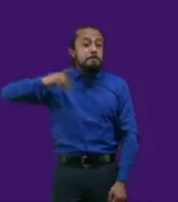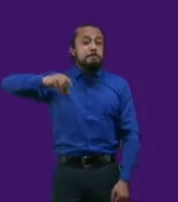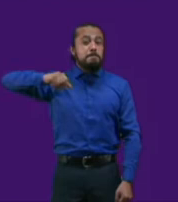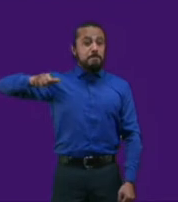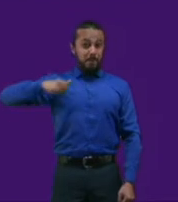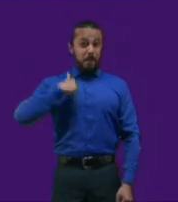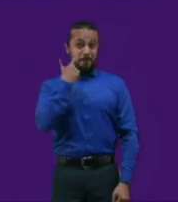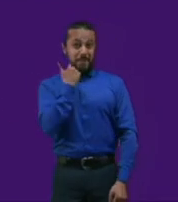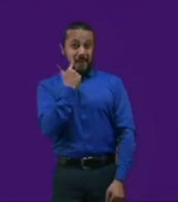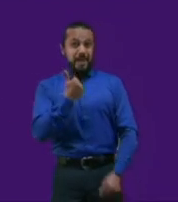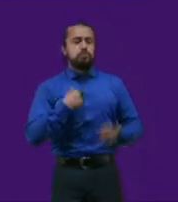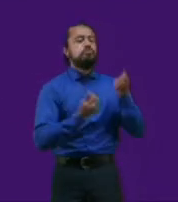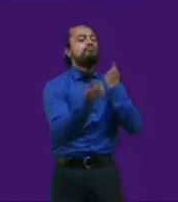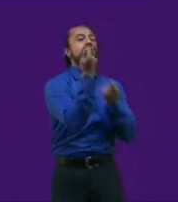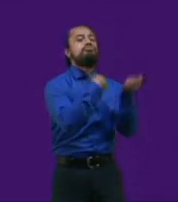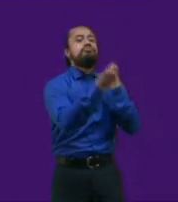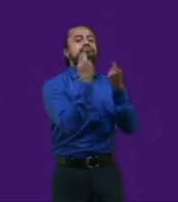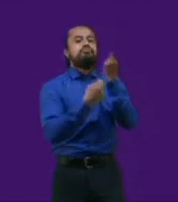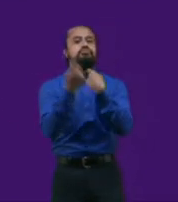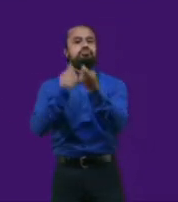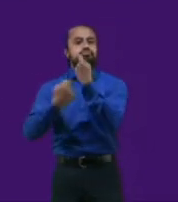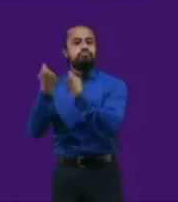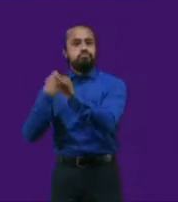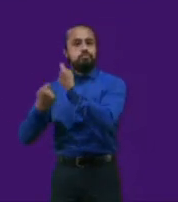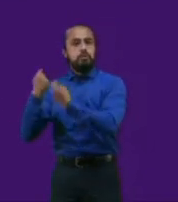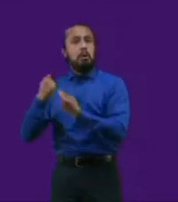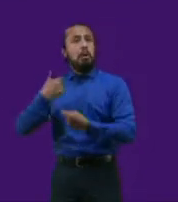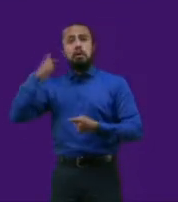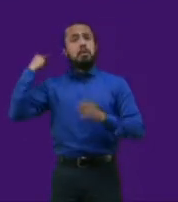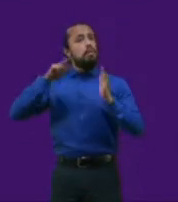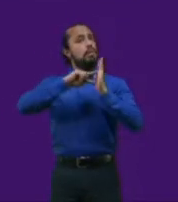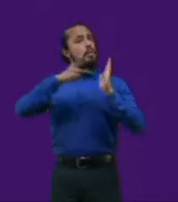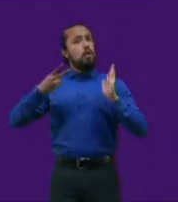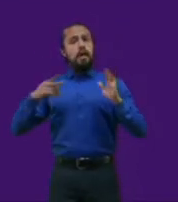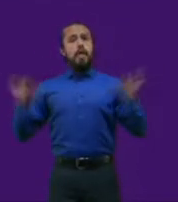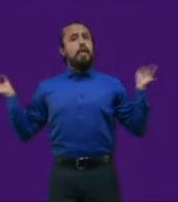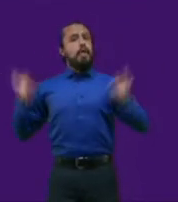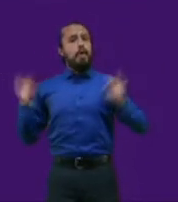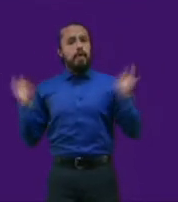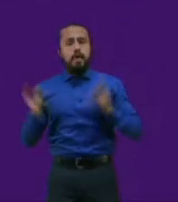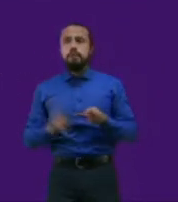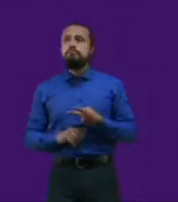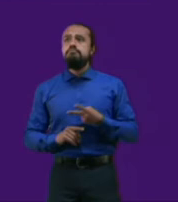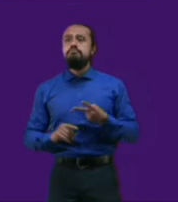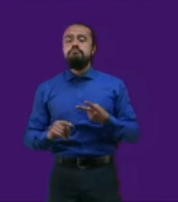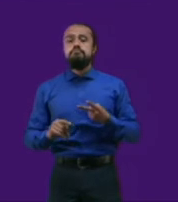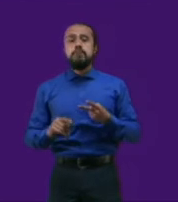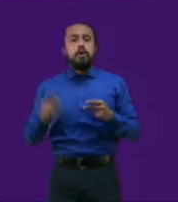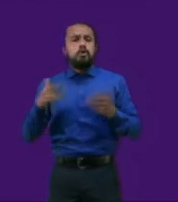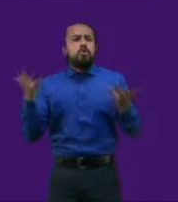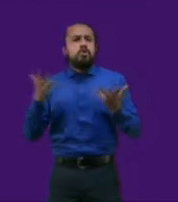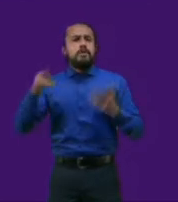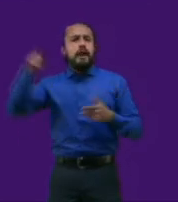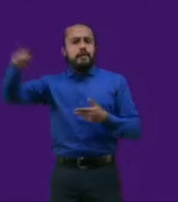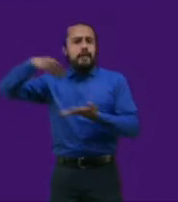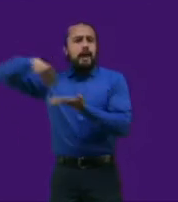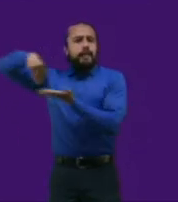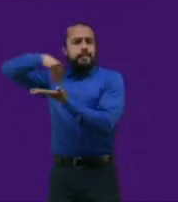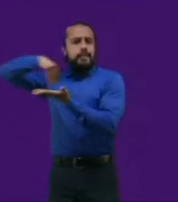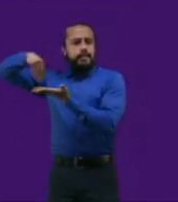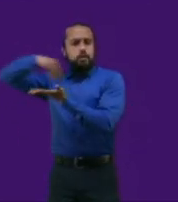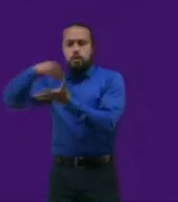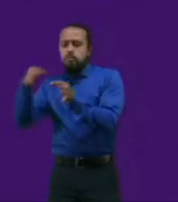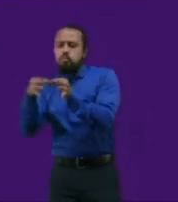veía, y esto es sin tecnología, sin nada, sin absolutamente nada. Tenemos una finca en el Atlántico, en el municipio de Usacurí,